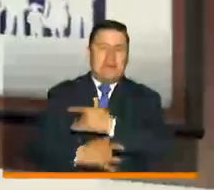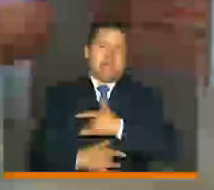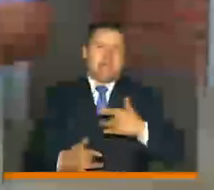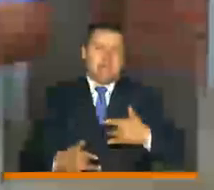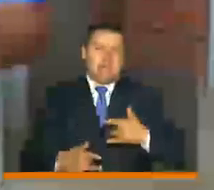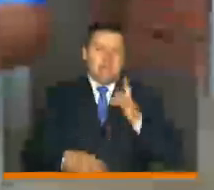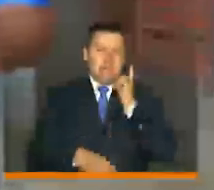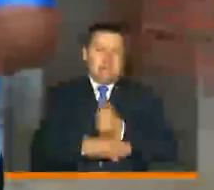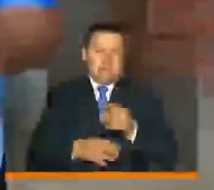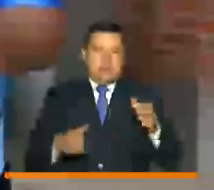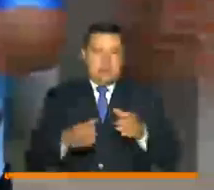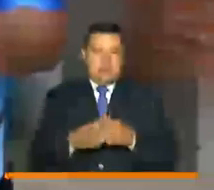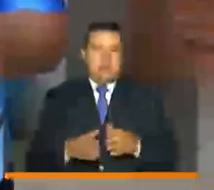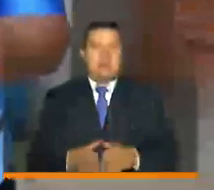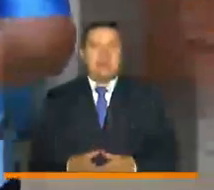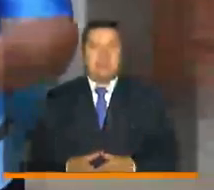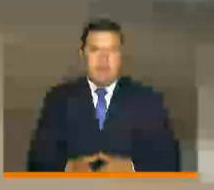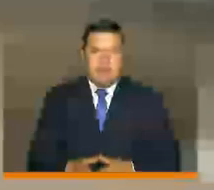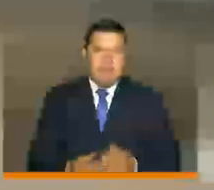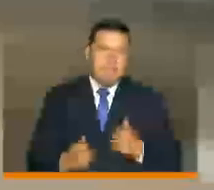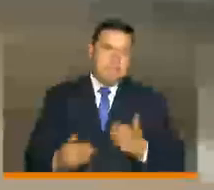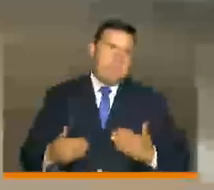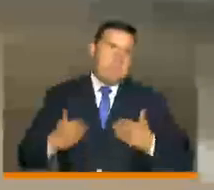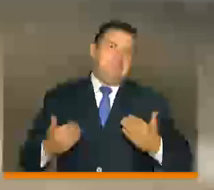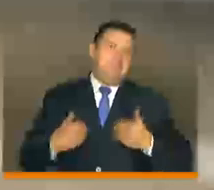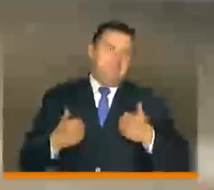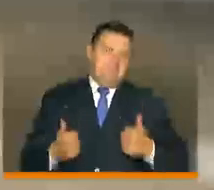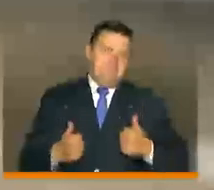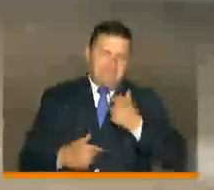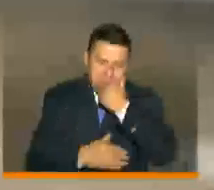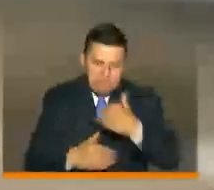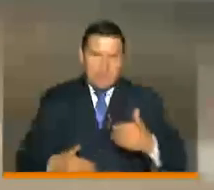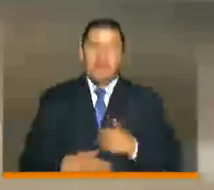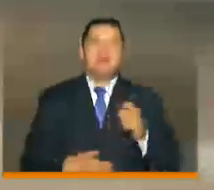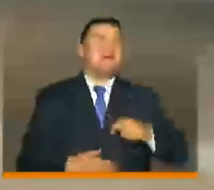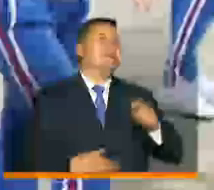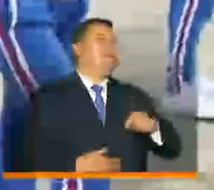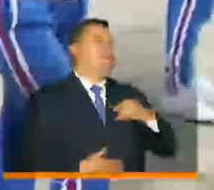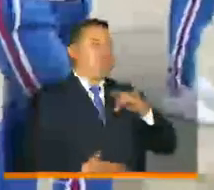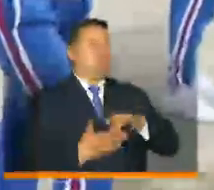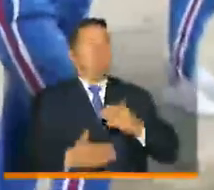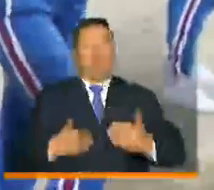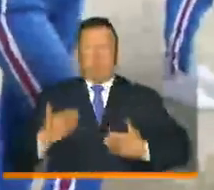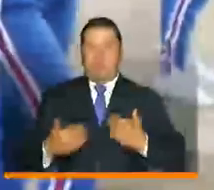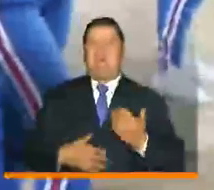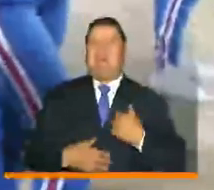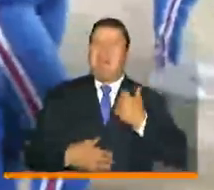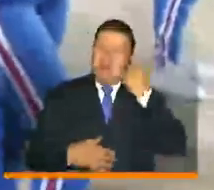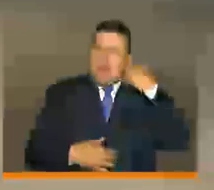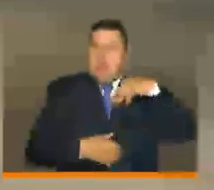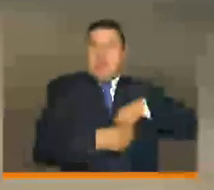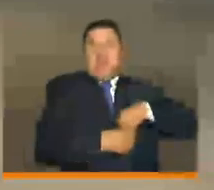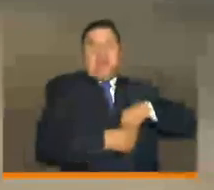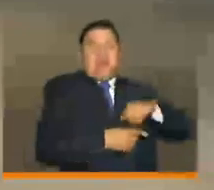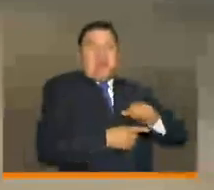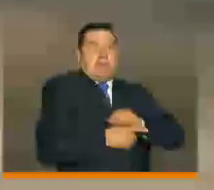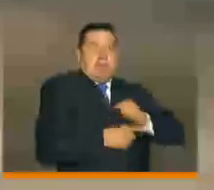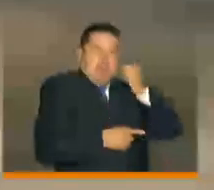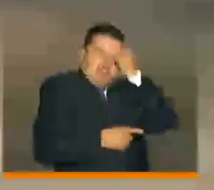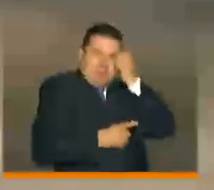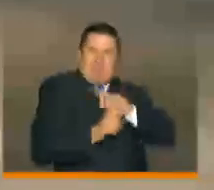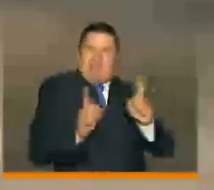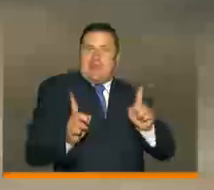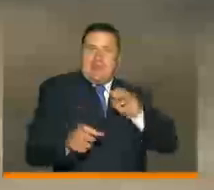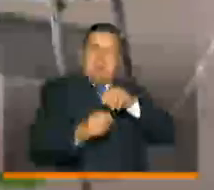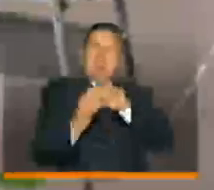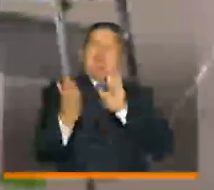y las autoridades en la materia. Muy contenta porque es algo que los niños estaban necesitando. No es como tener las prácticas con los profesores,